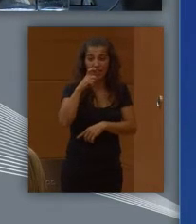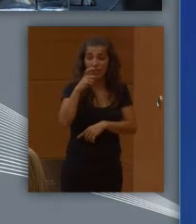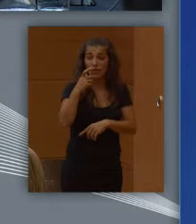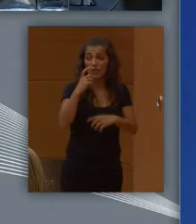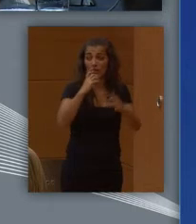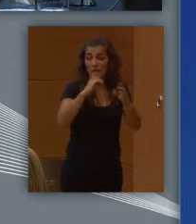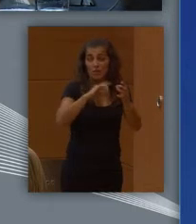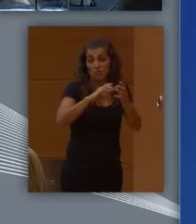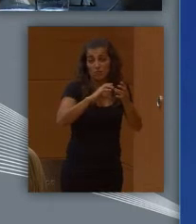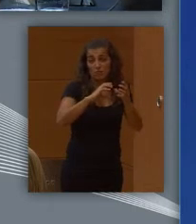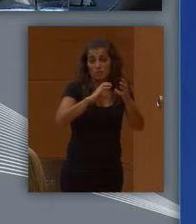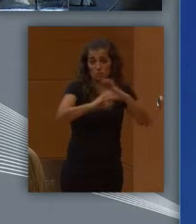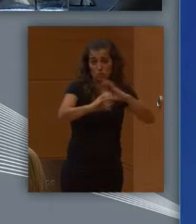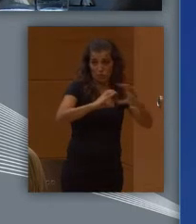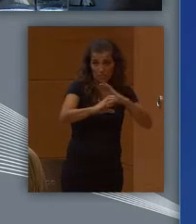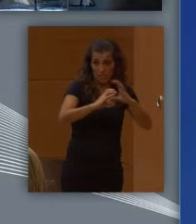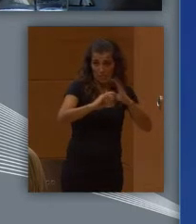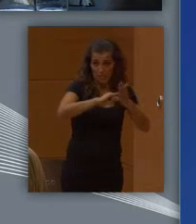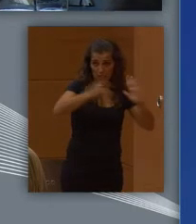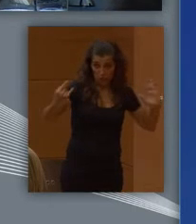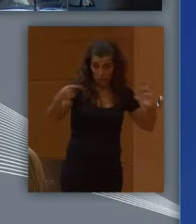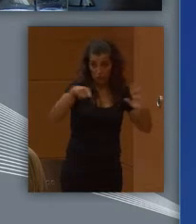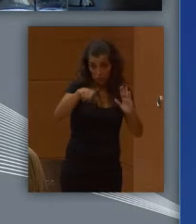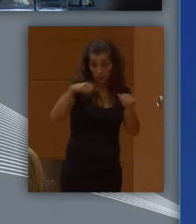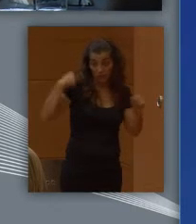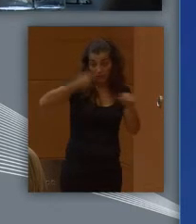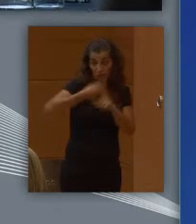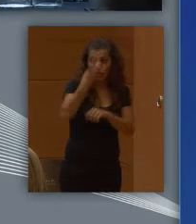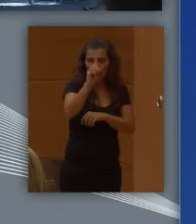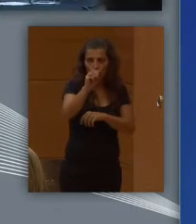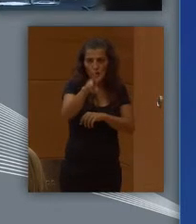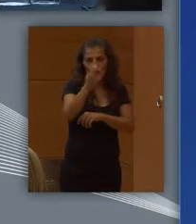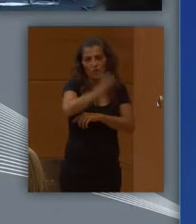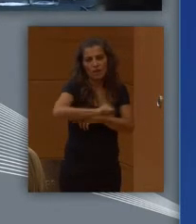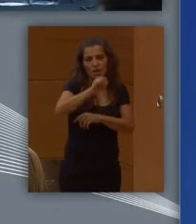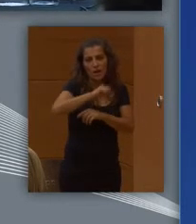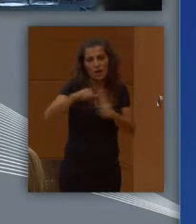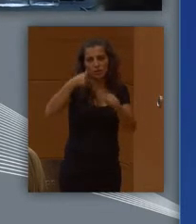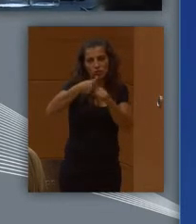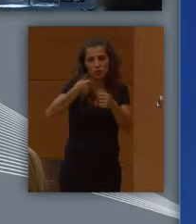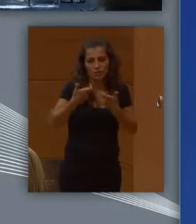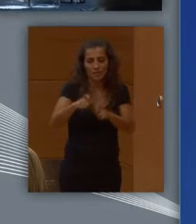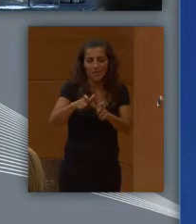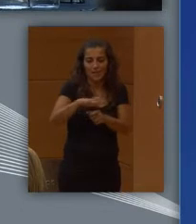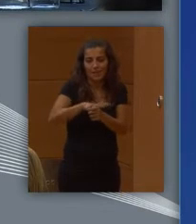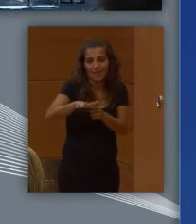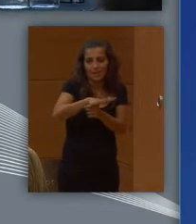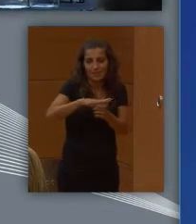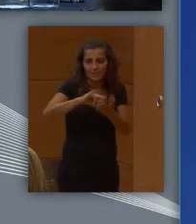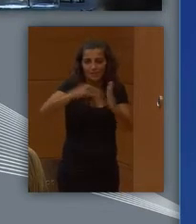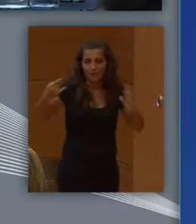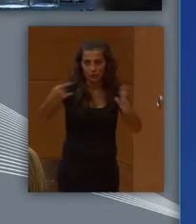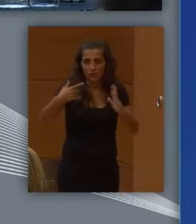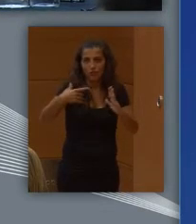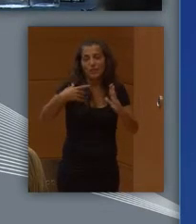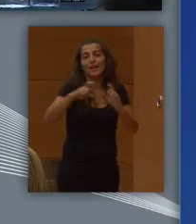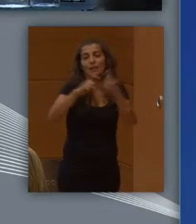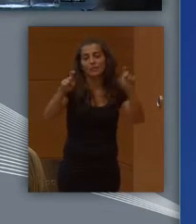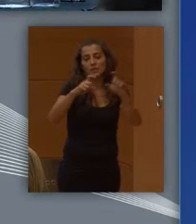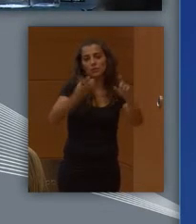ha desarrollado su actividad profesional en diferentes cargos dentro del área tecnológica de la EMT de